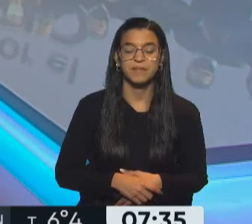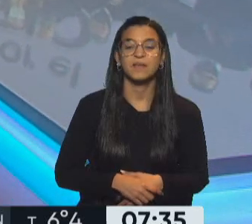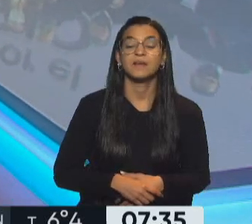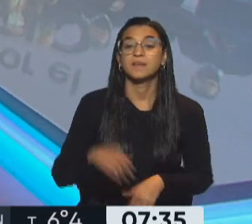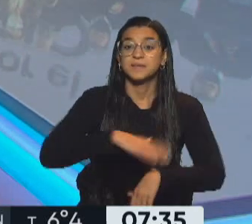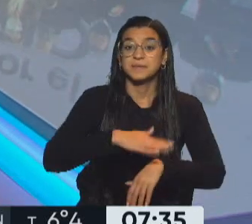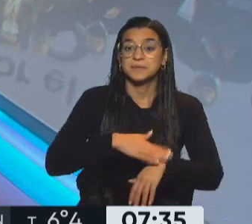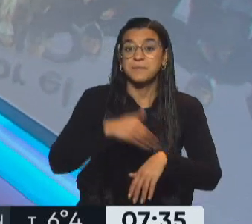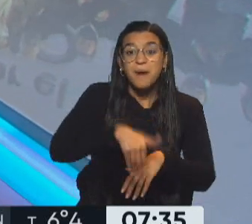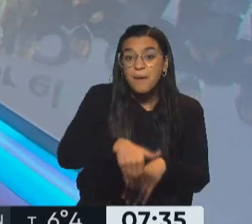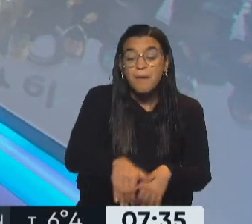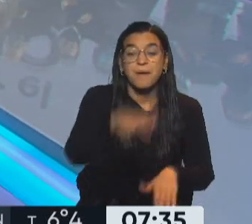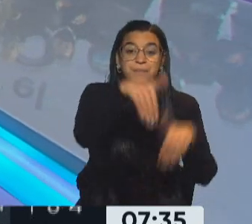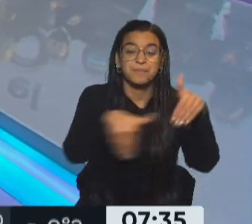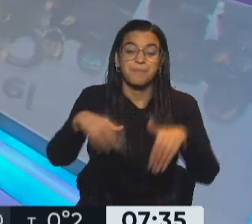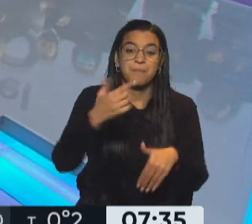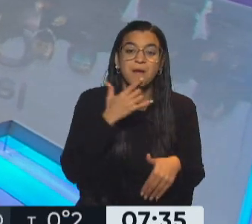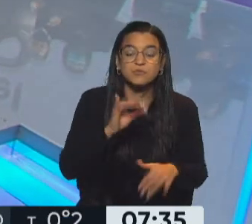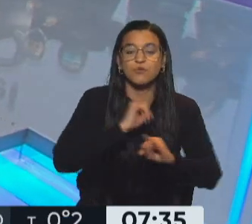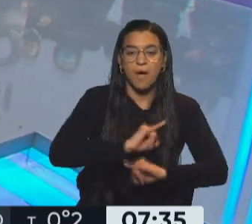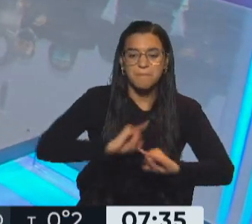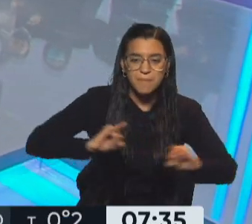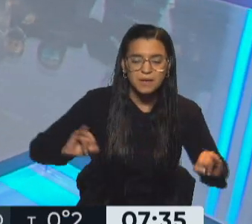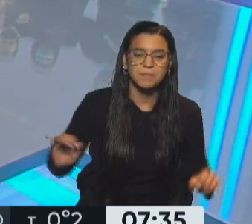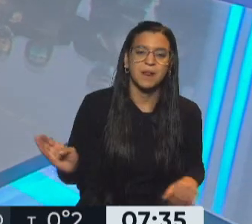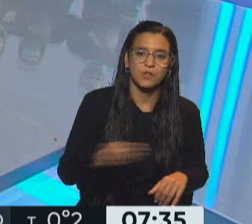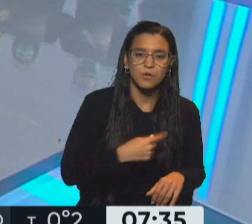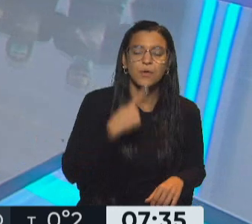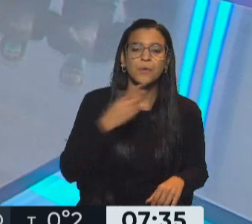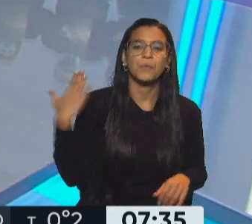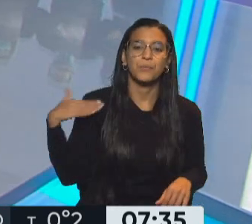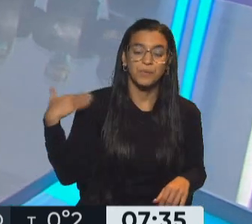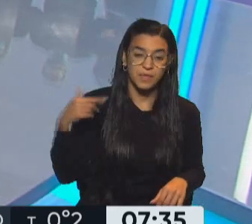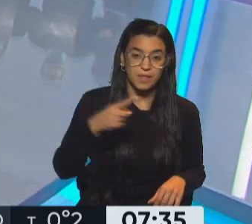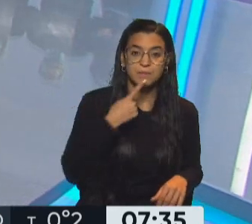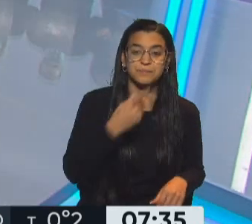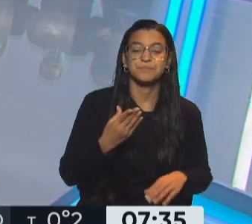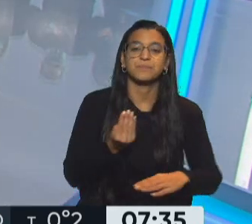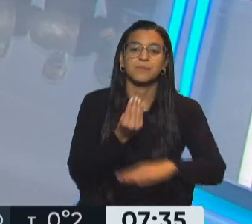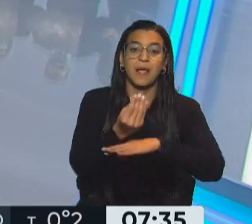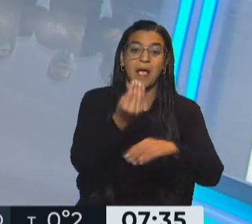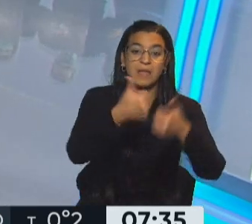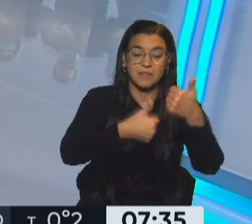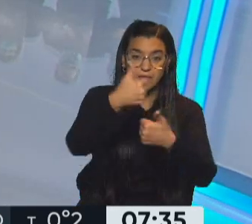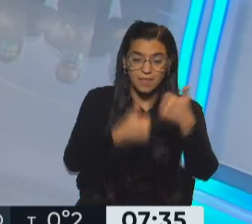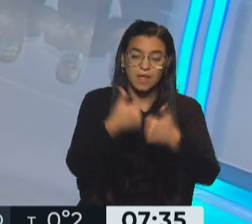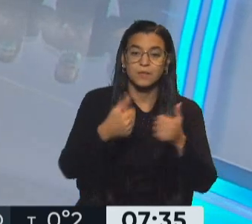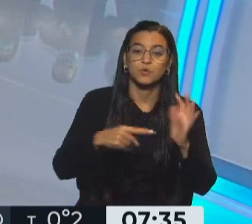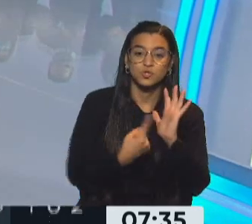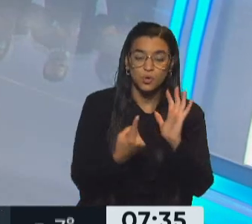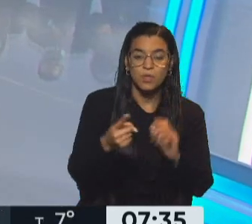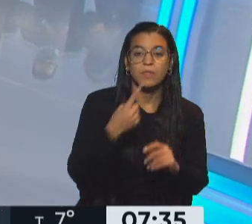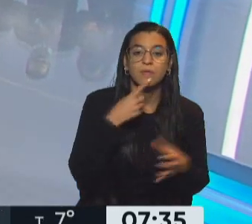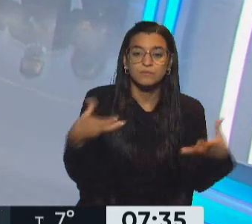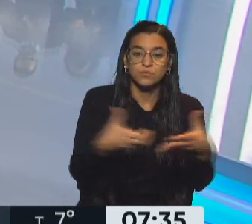Cuenta regresiva para las PASO, plena campaña para todos los candidatos y María Eugenia Vidal, que es la precandidata, diputada nacional por la Ciudad de Buenos Aires del